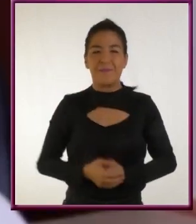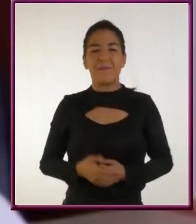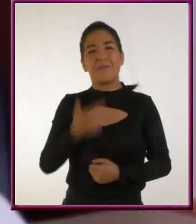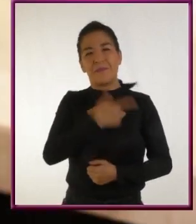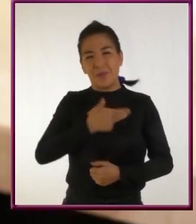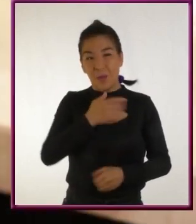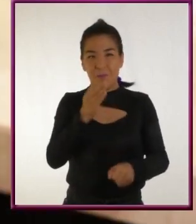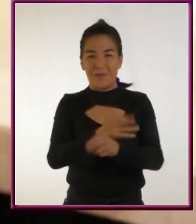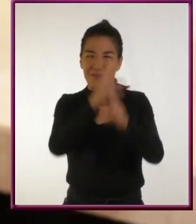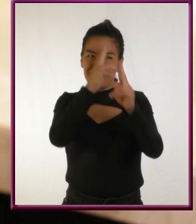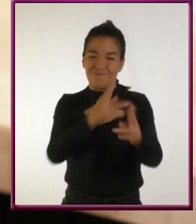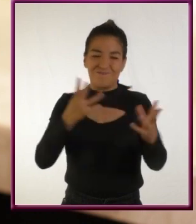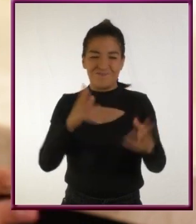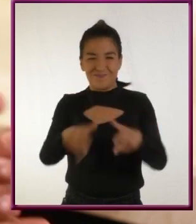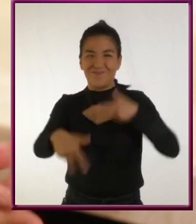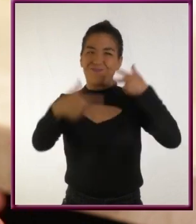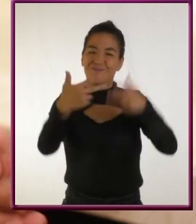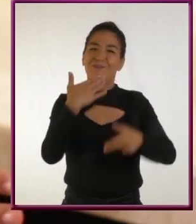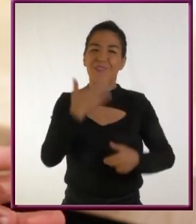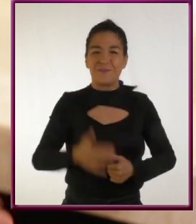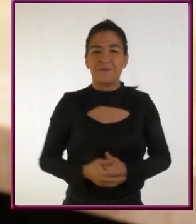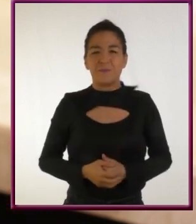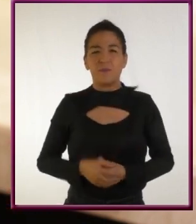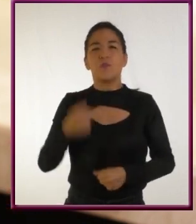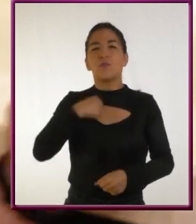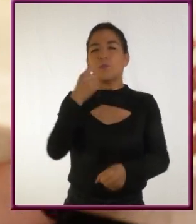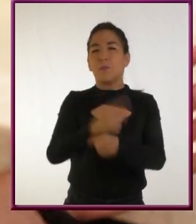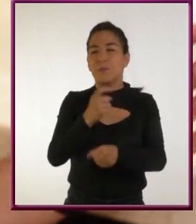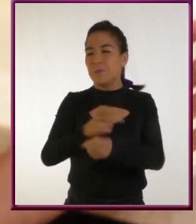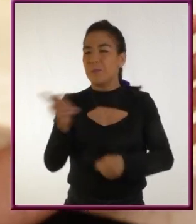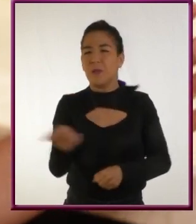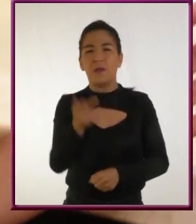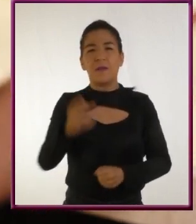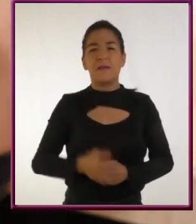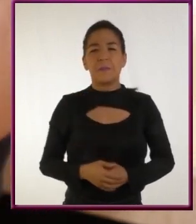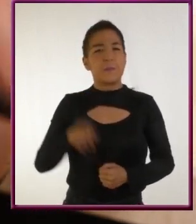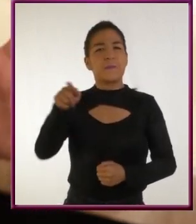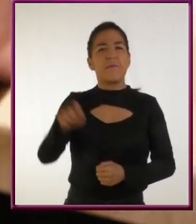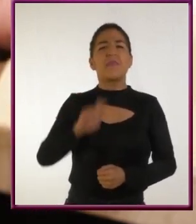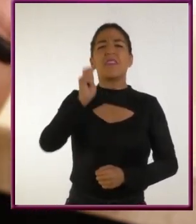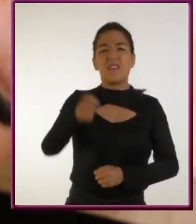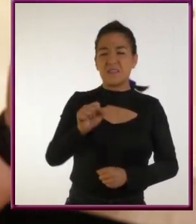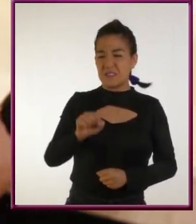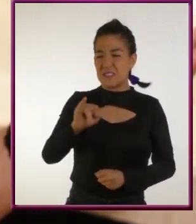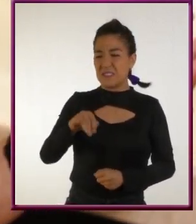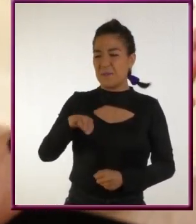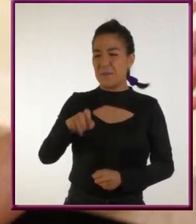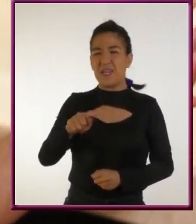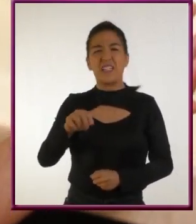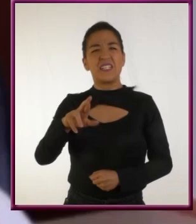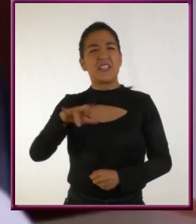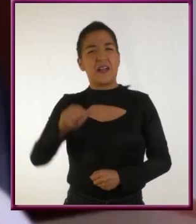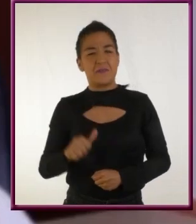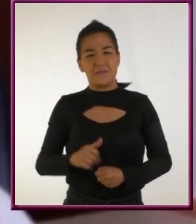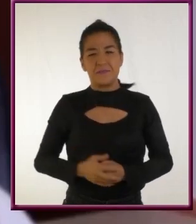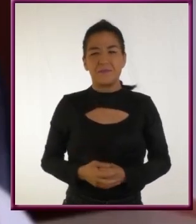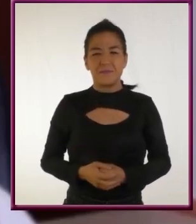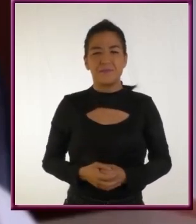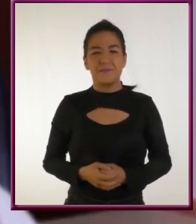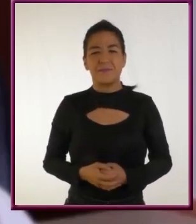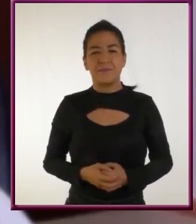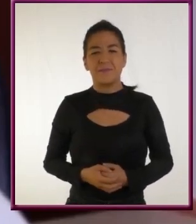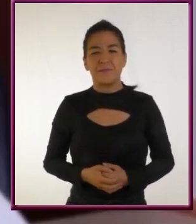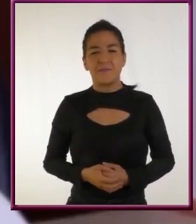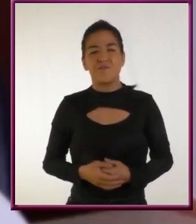bien, muchas gracias. Qué bueno, un honor tenerlo con nosotros aquí en el programa. Mi primera pregunta es, para usted, ¿qué es la simetría? ¿Qué es